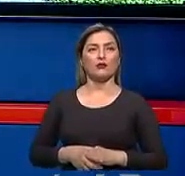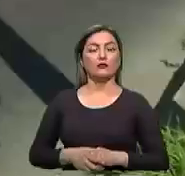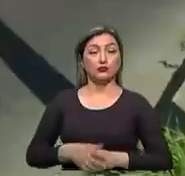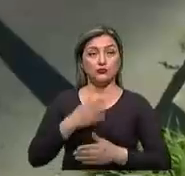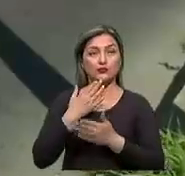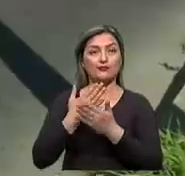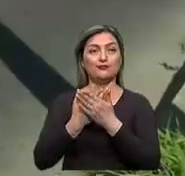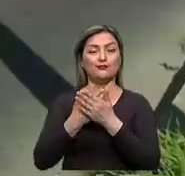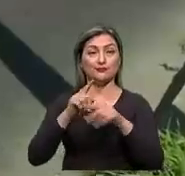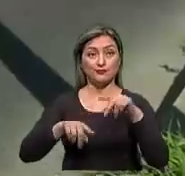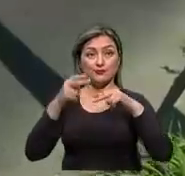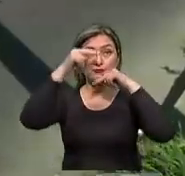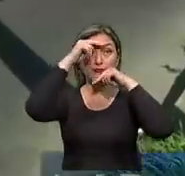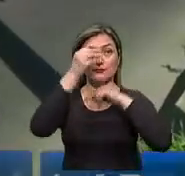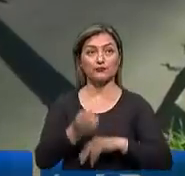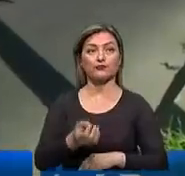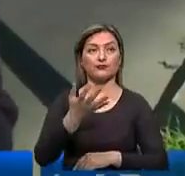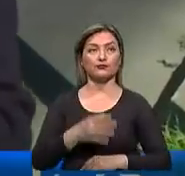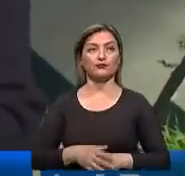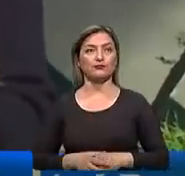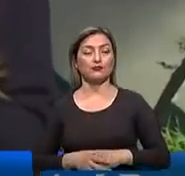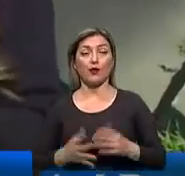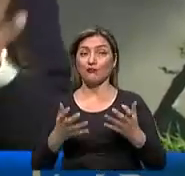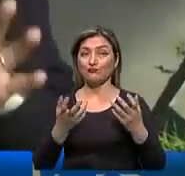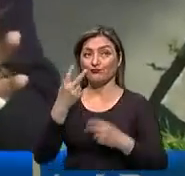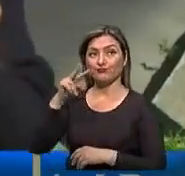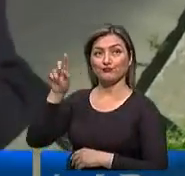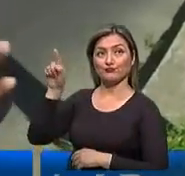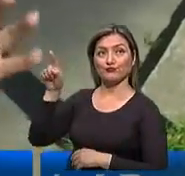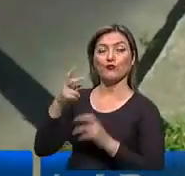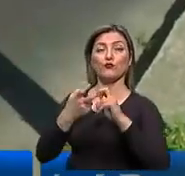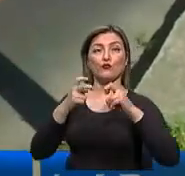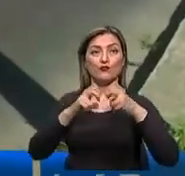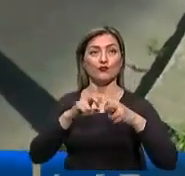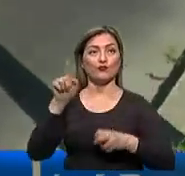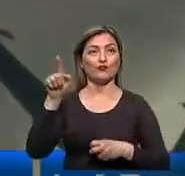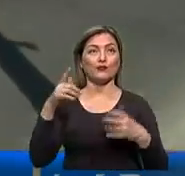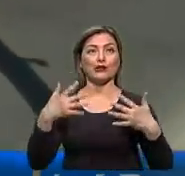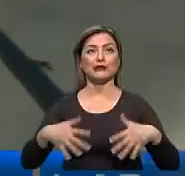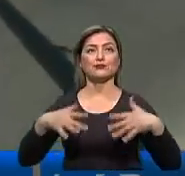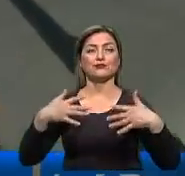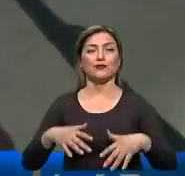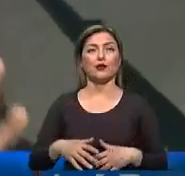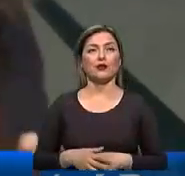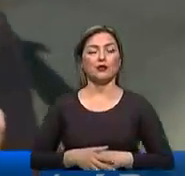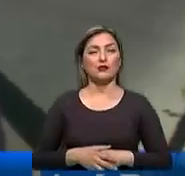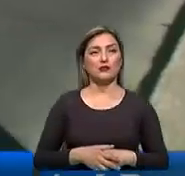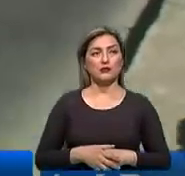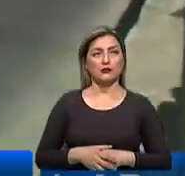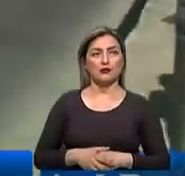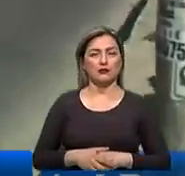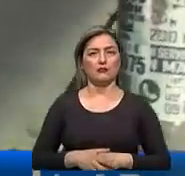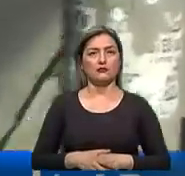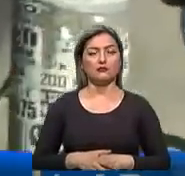Gracias, María Isabel, amigos televidentes, muy buenos días. Pues quiero mostrarles precisamente uno de los problemas más graves que suceden aquí, donde